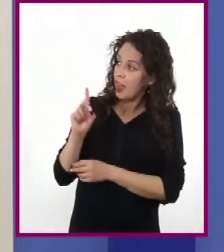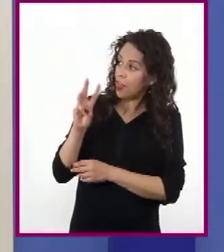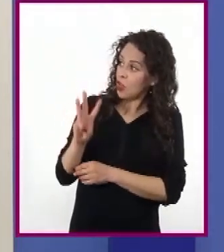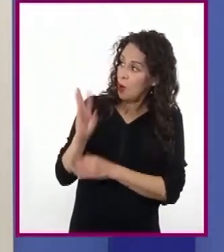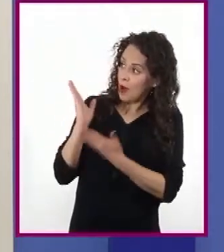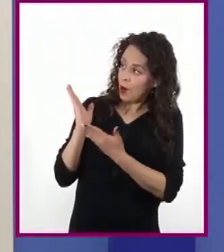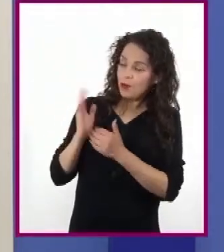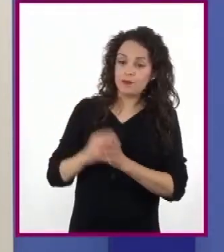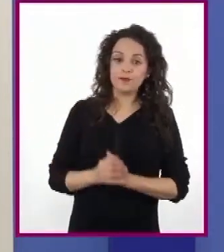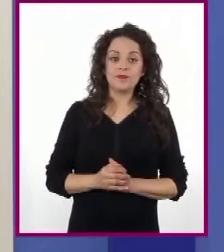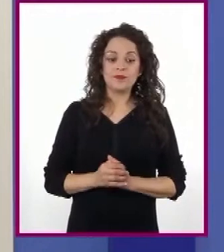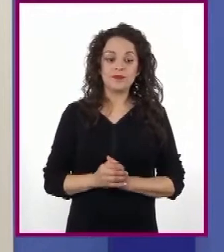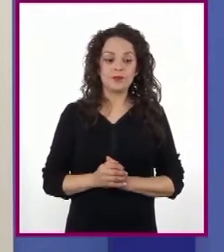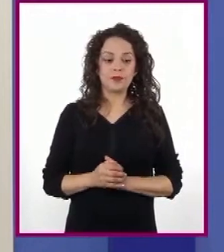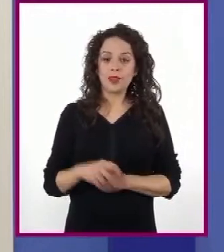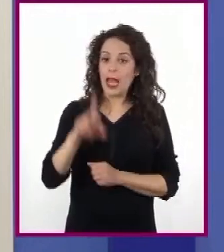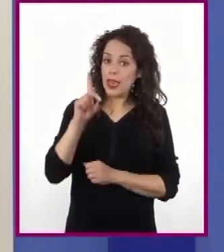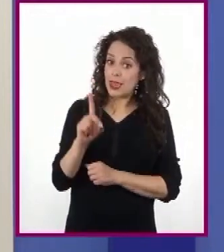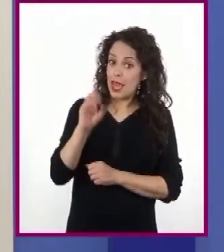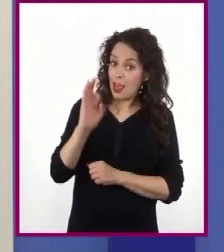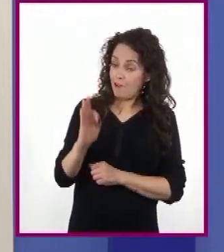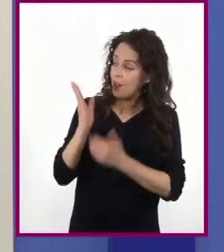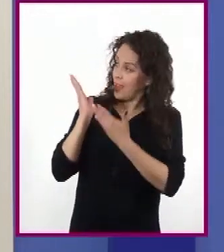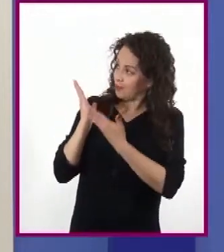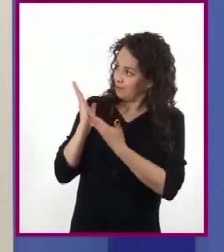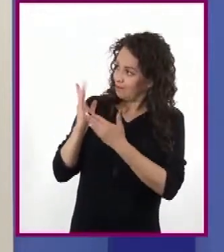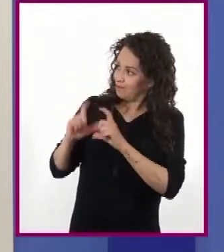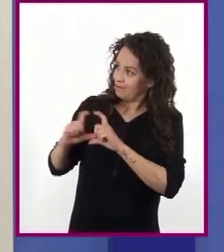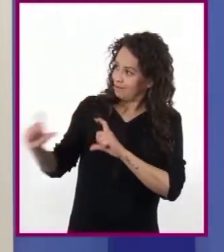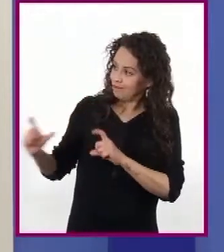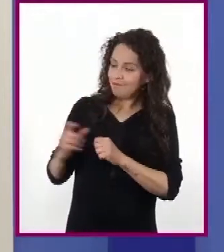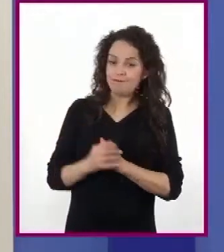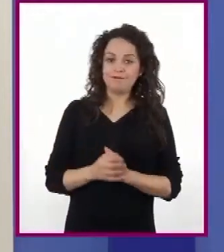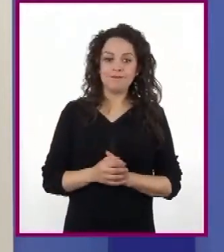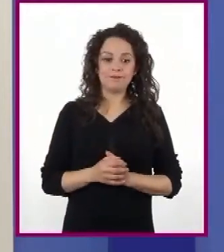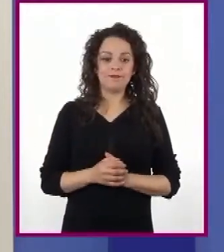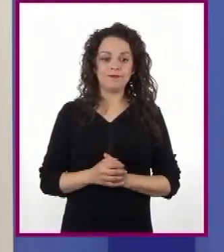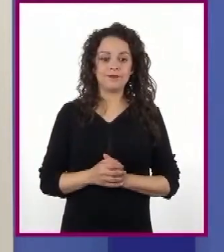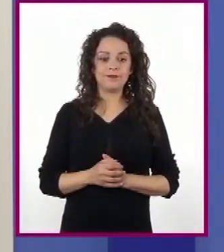verano. DF, clima frío con lluvias